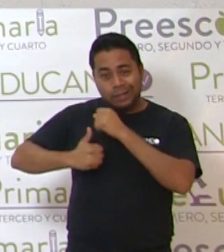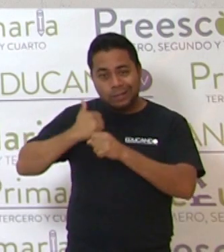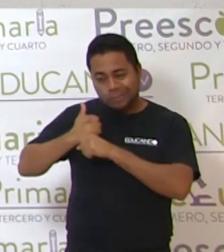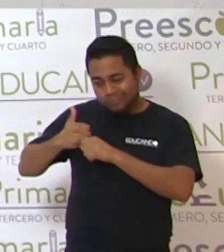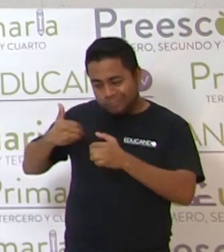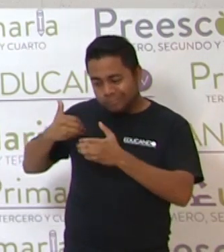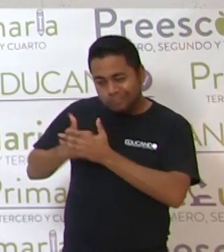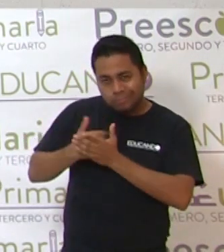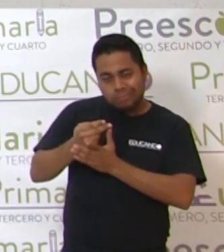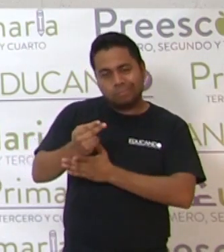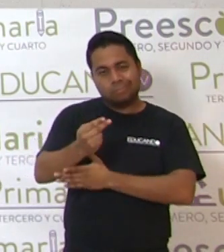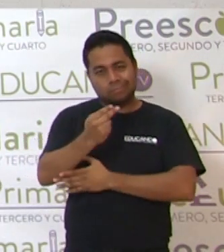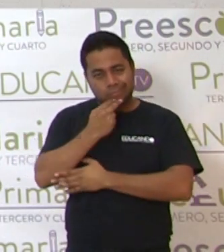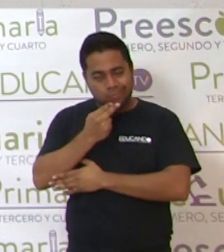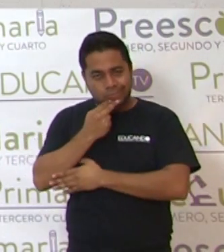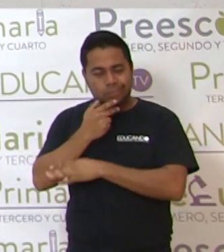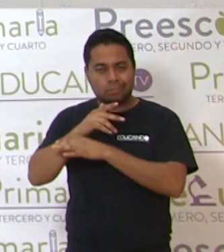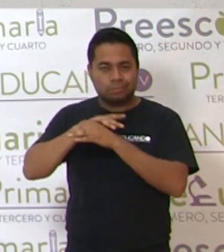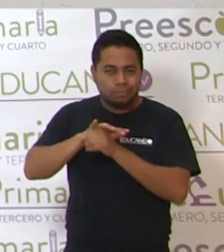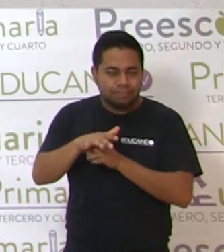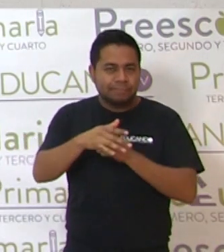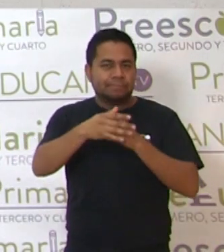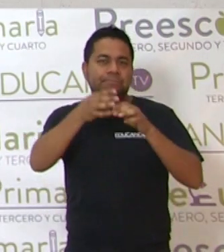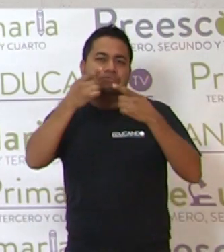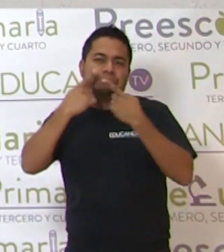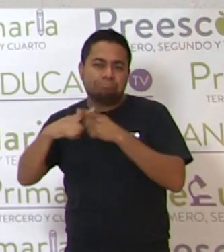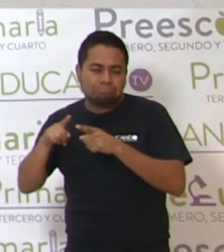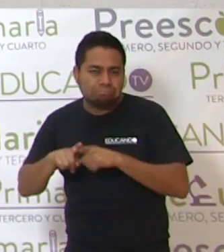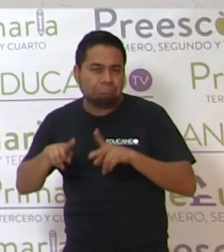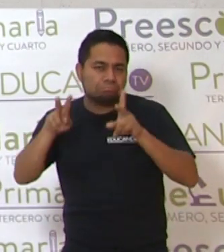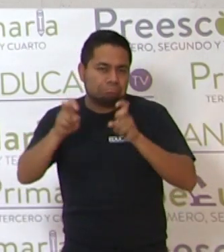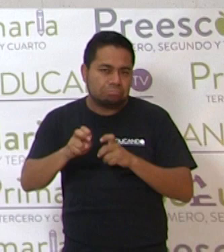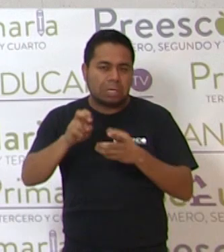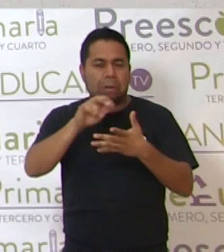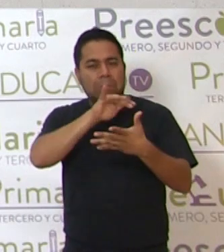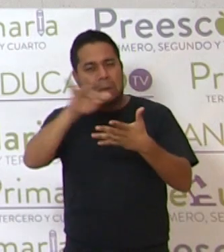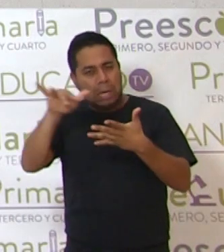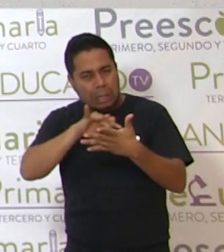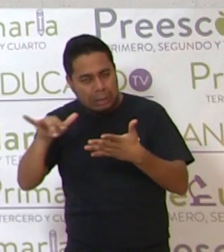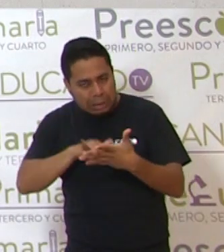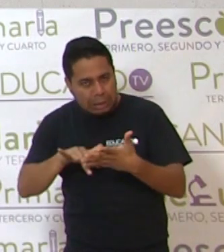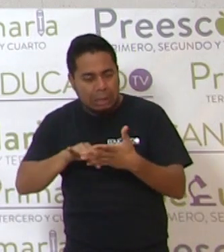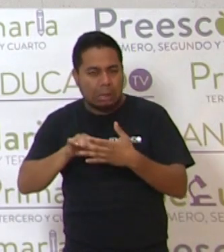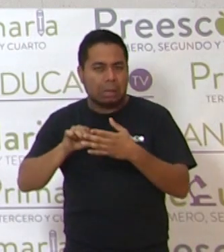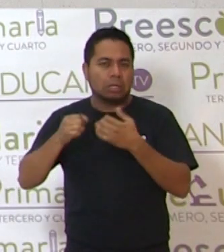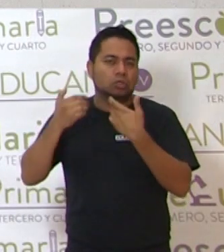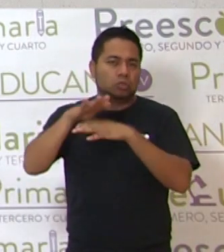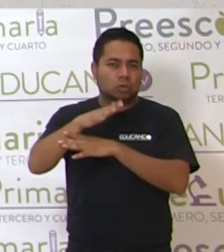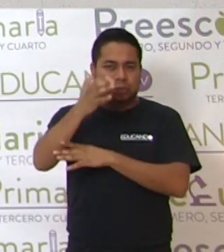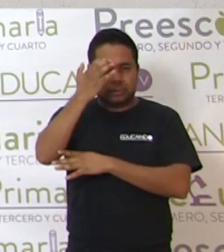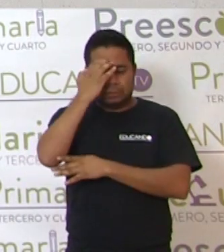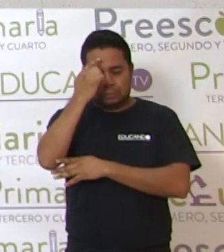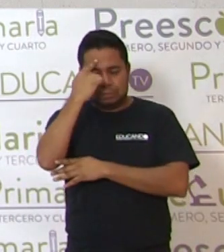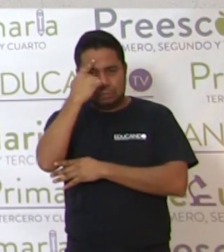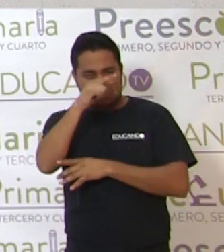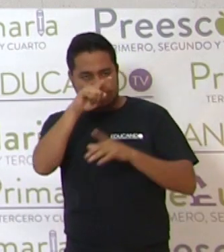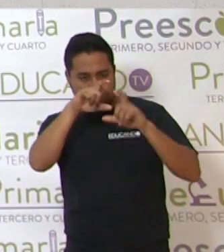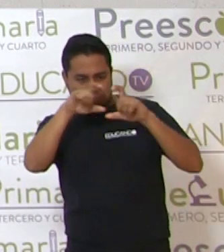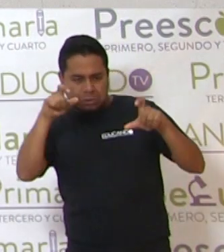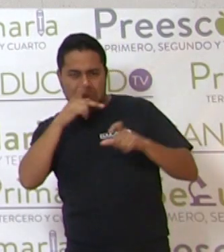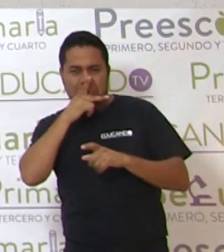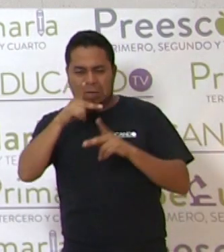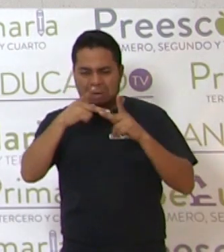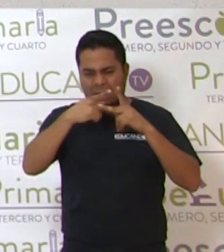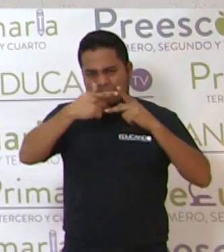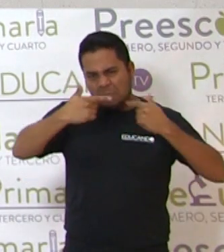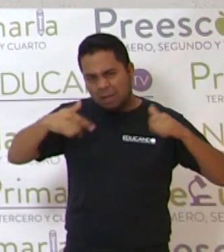estado utilizando o teniendo aspectos literarios y sobre el conocimiento de la palabra, la gramática,